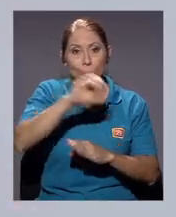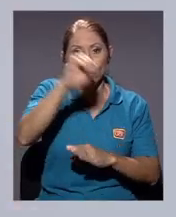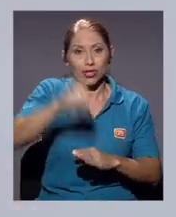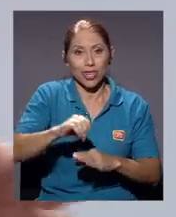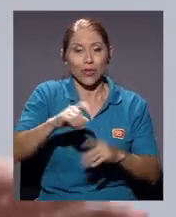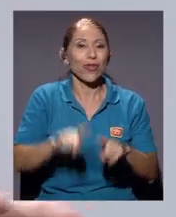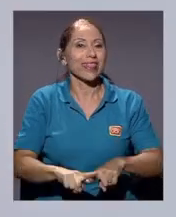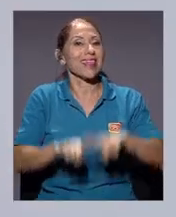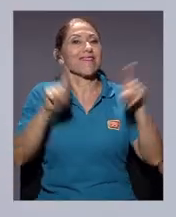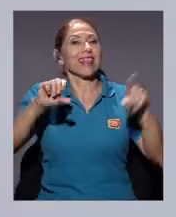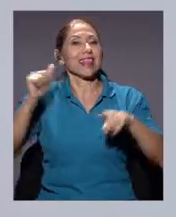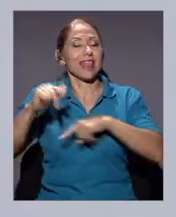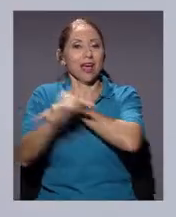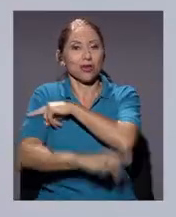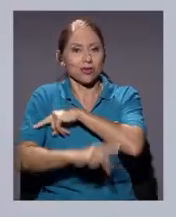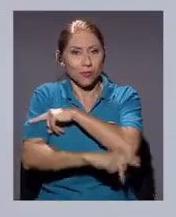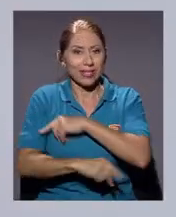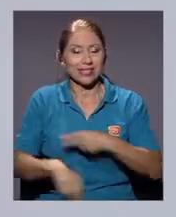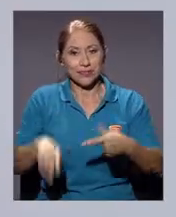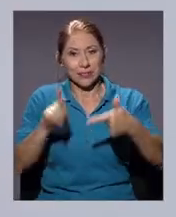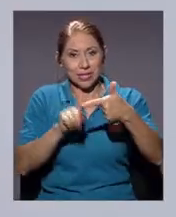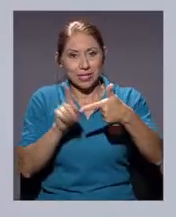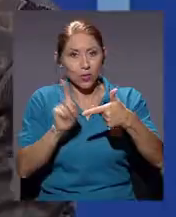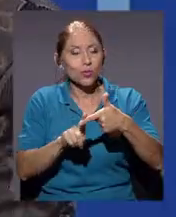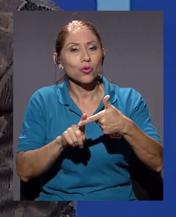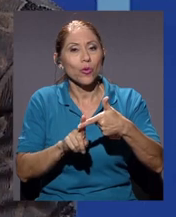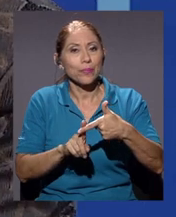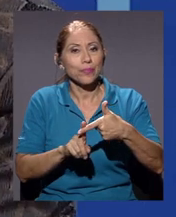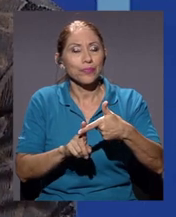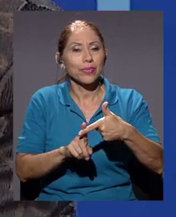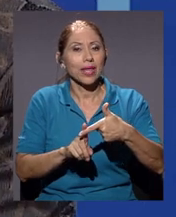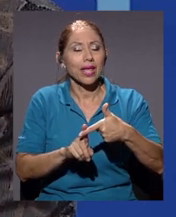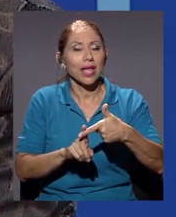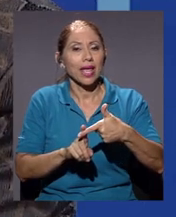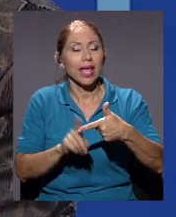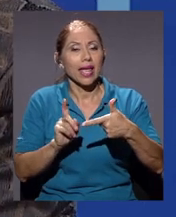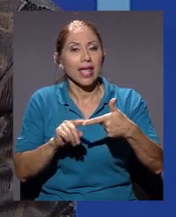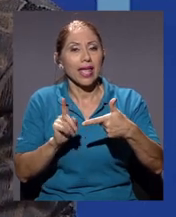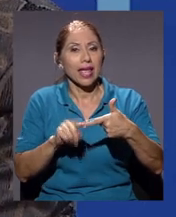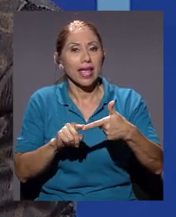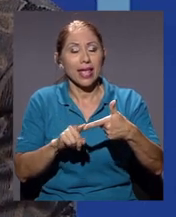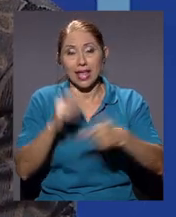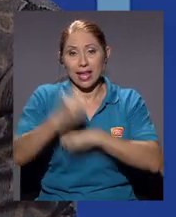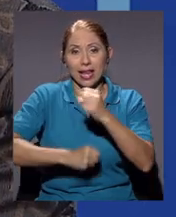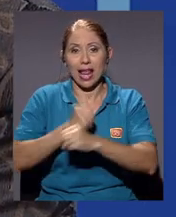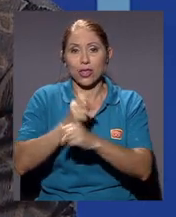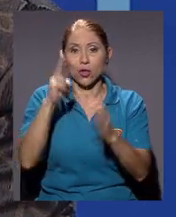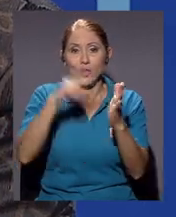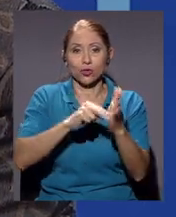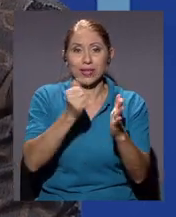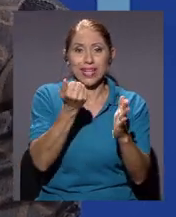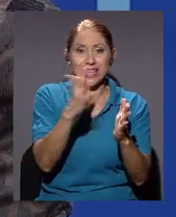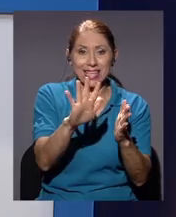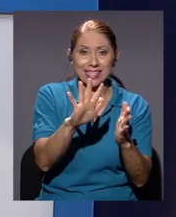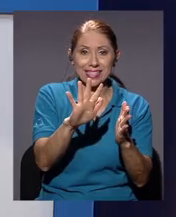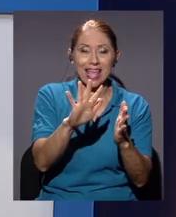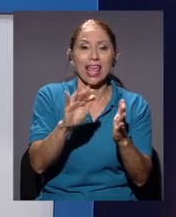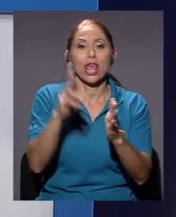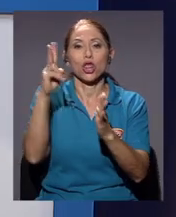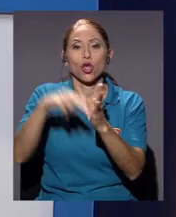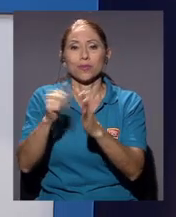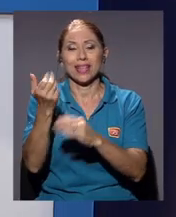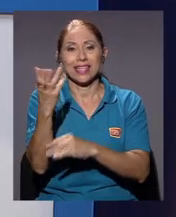diferente a otras partes del mundo y segundo el hecho que en el 2015 y 2016